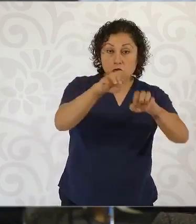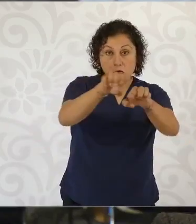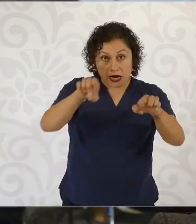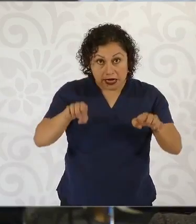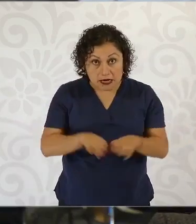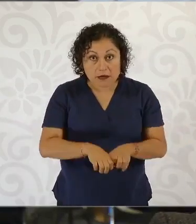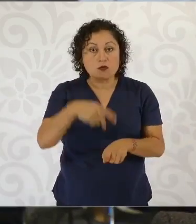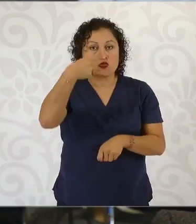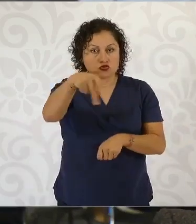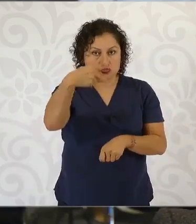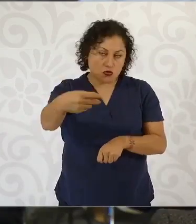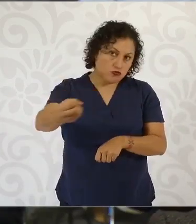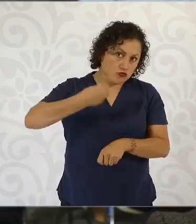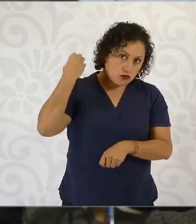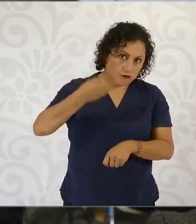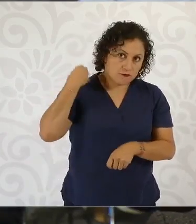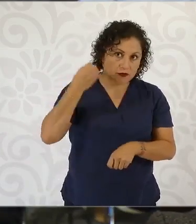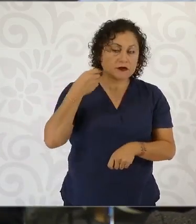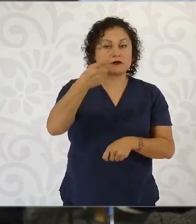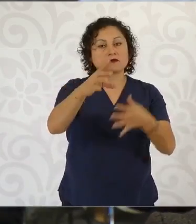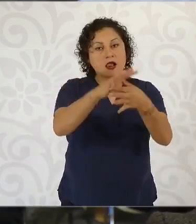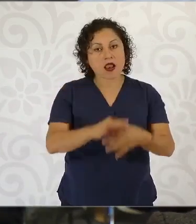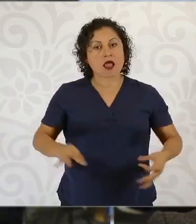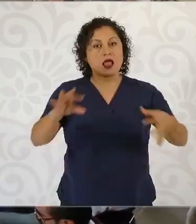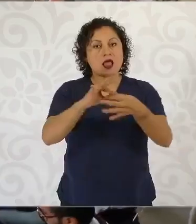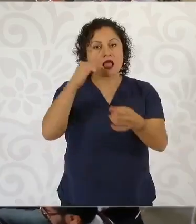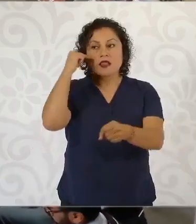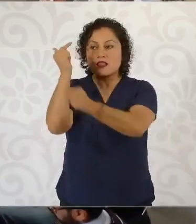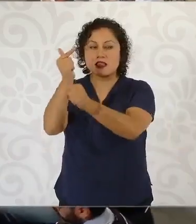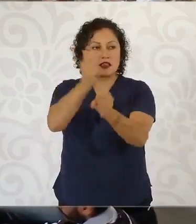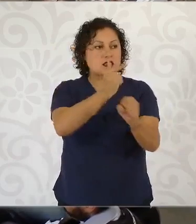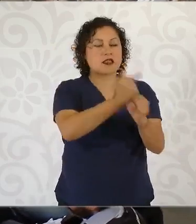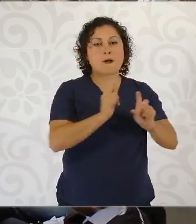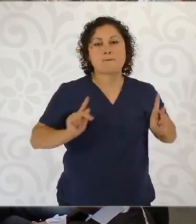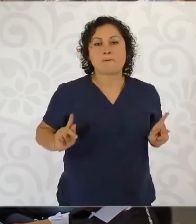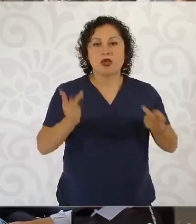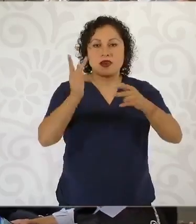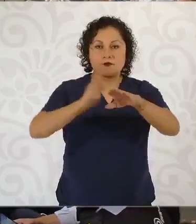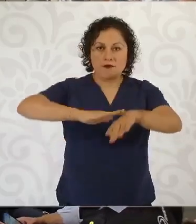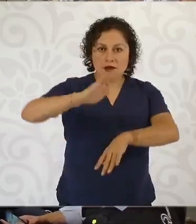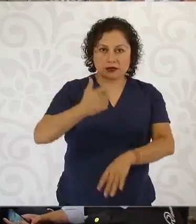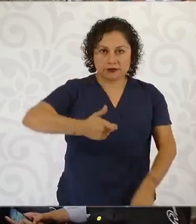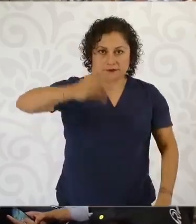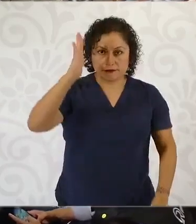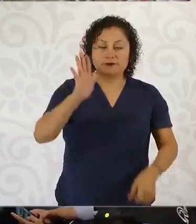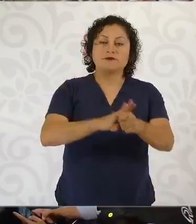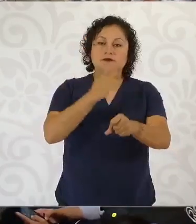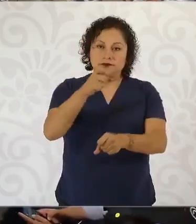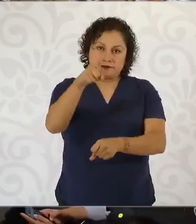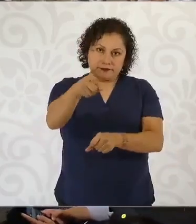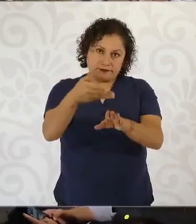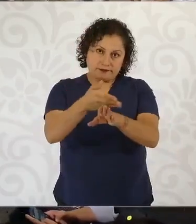expuesto justamente pues problemas o irregularidades por sobreprecio, justo por eso cancelaron la compra consolidada de